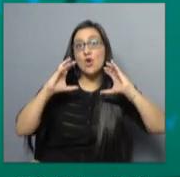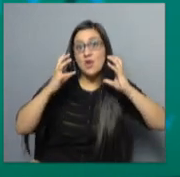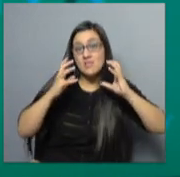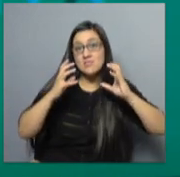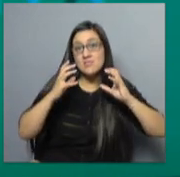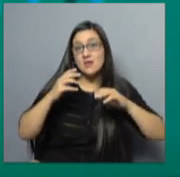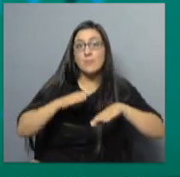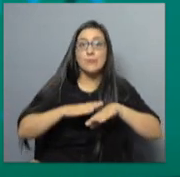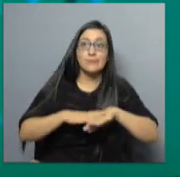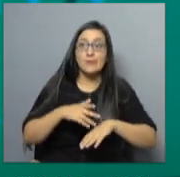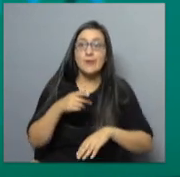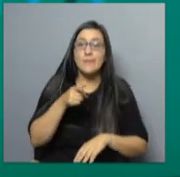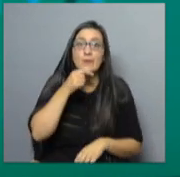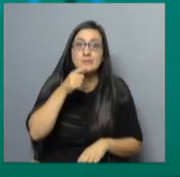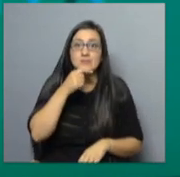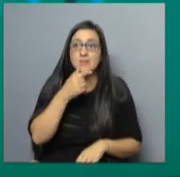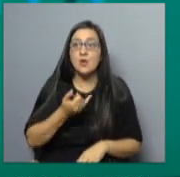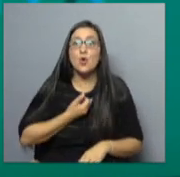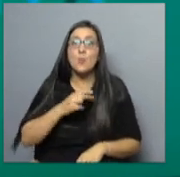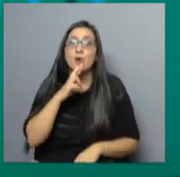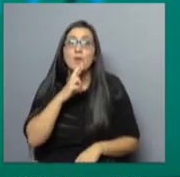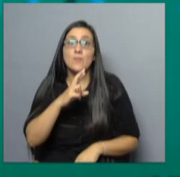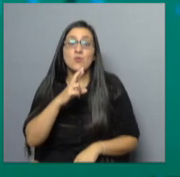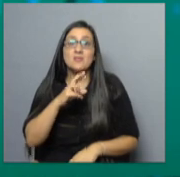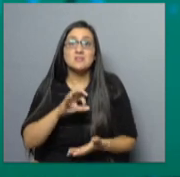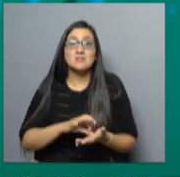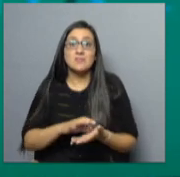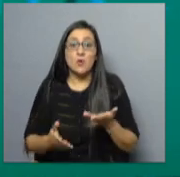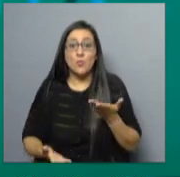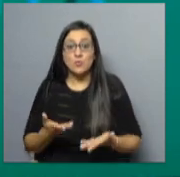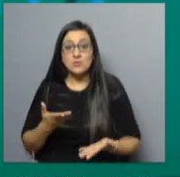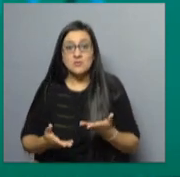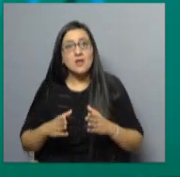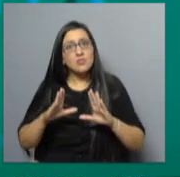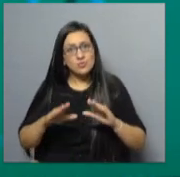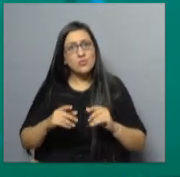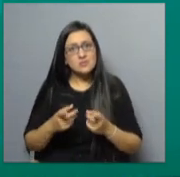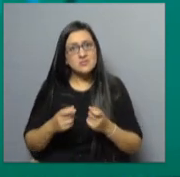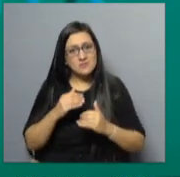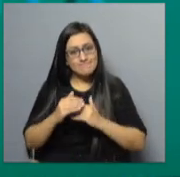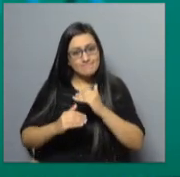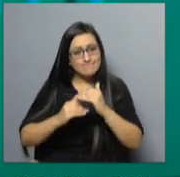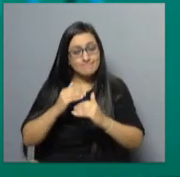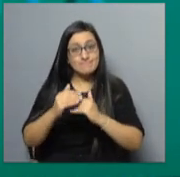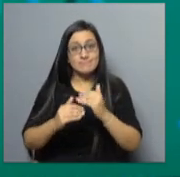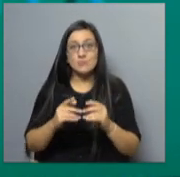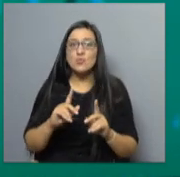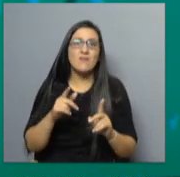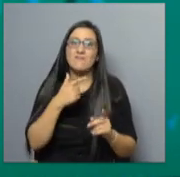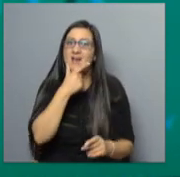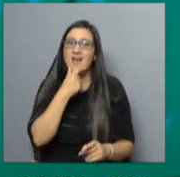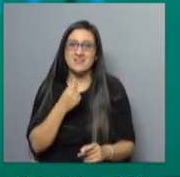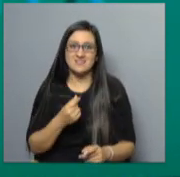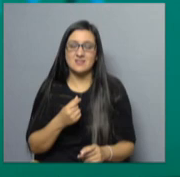contexto cómo ha evolucionado cómo ha respondido el sistema de justicia es todo un proceso de construcción que no es tan sencillo hacer y que además